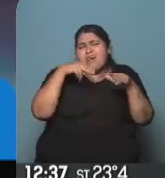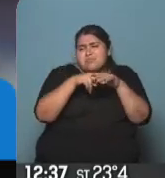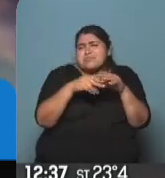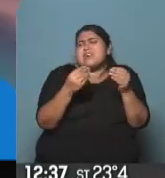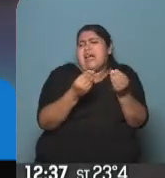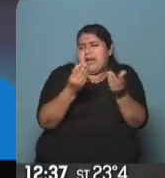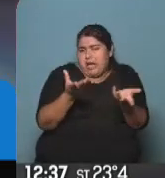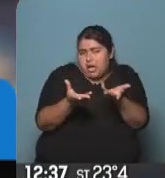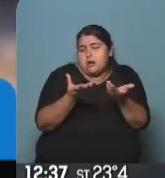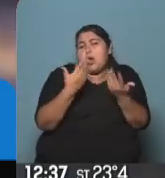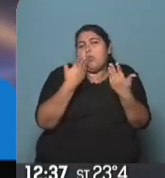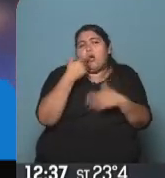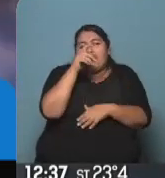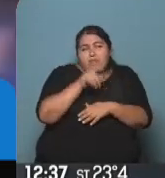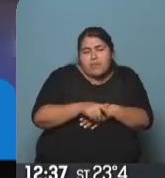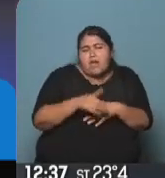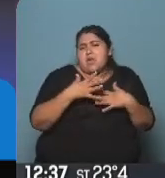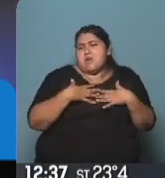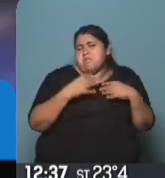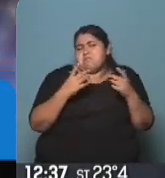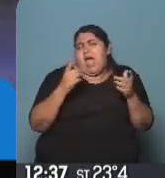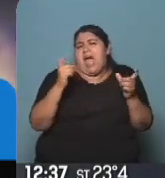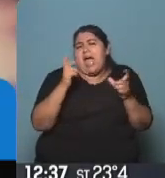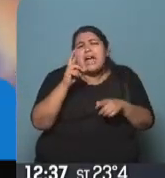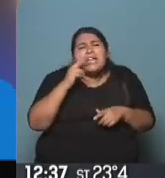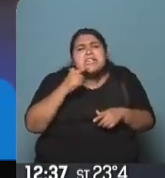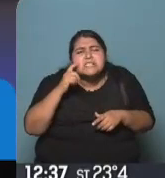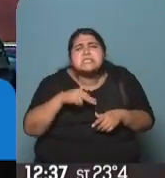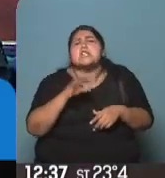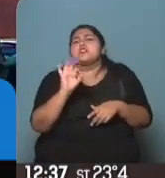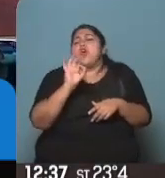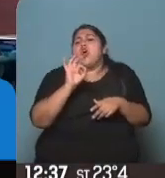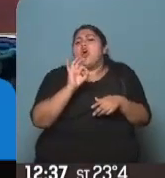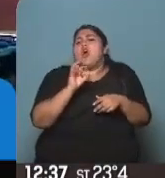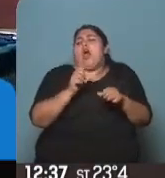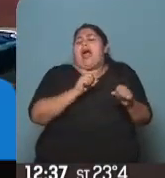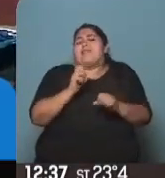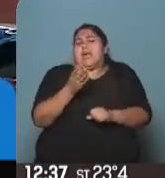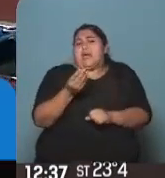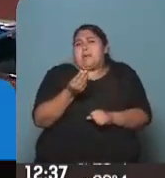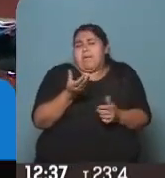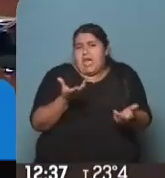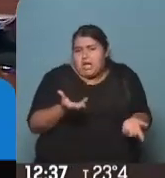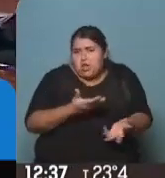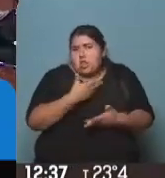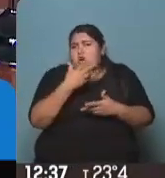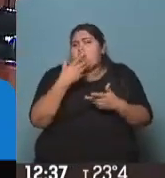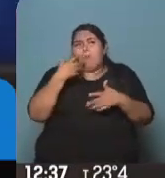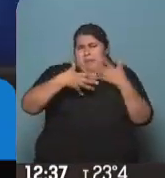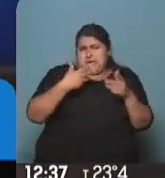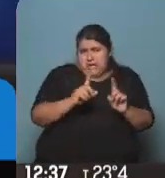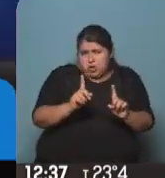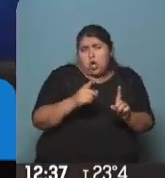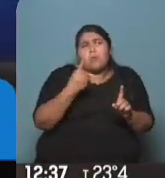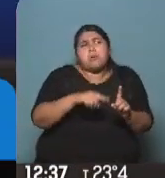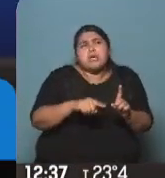tener una crisis, que puede tener severos ataques de pánico, por ejemplo, tenga que estar, no mezclado, pero sí en el mismo